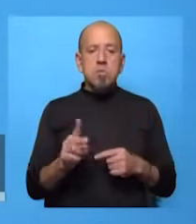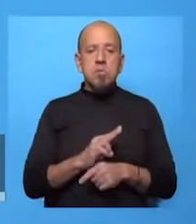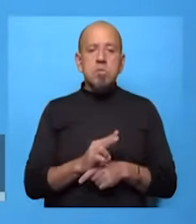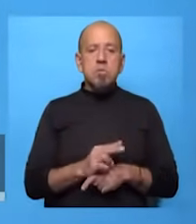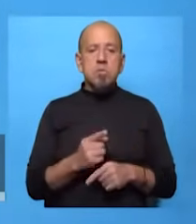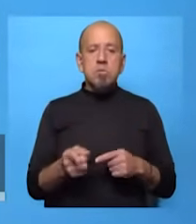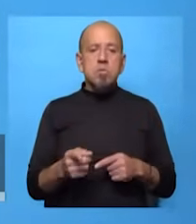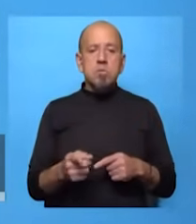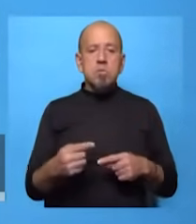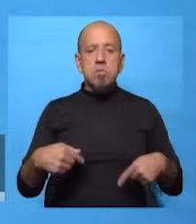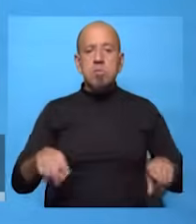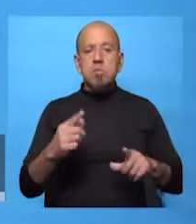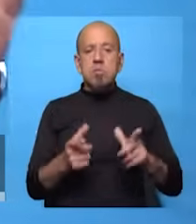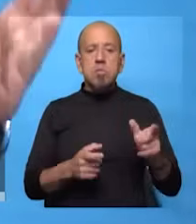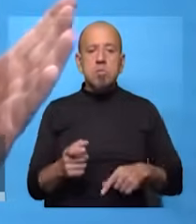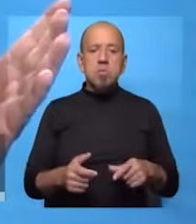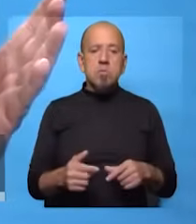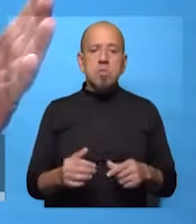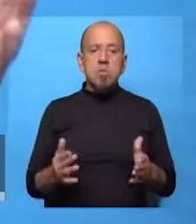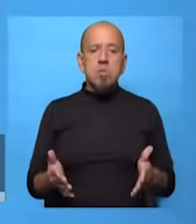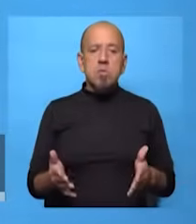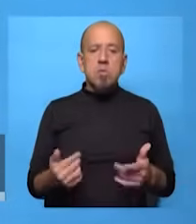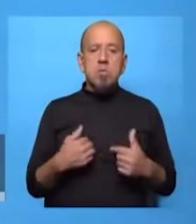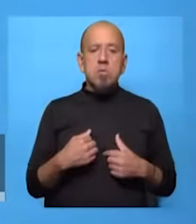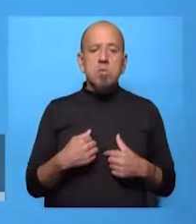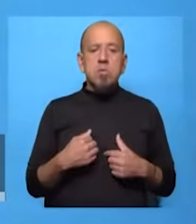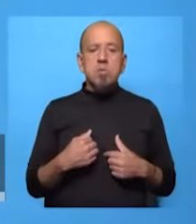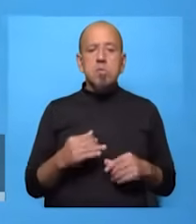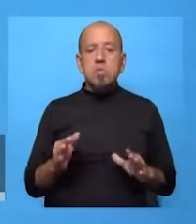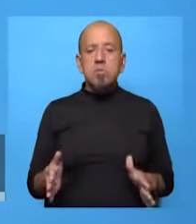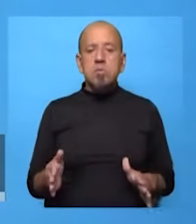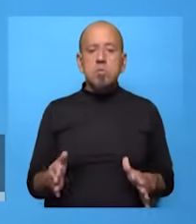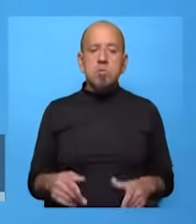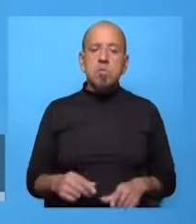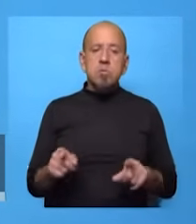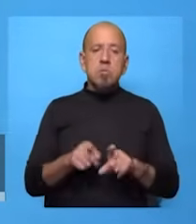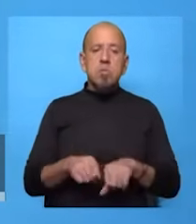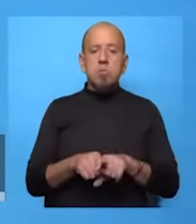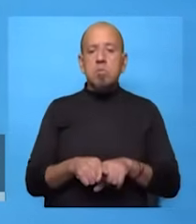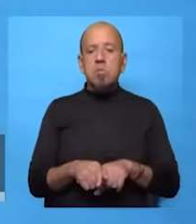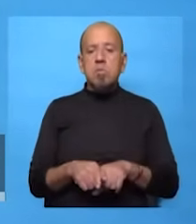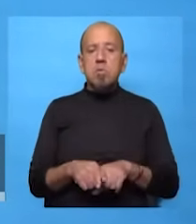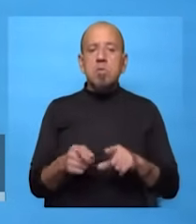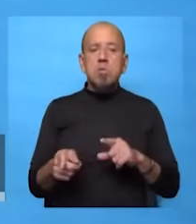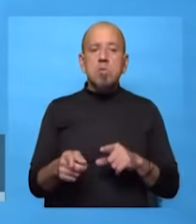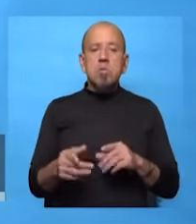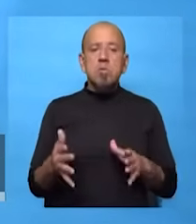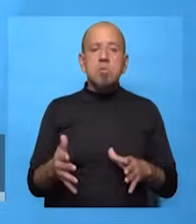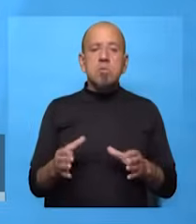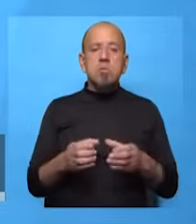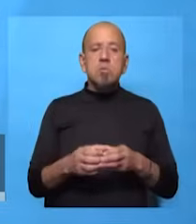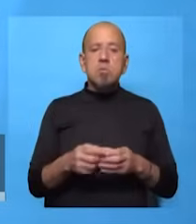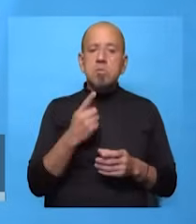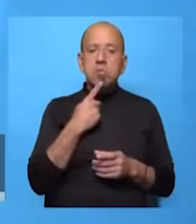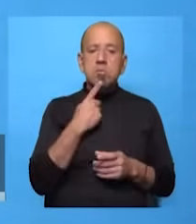definitiva a esa población así que nosotros no nos corrimos a ningún lado es decir estamos en el mismo lugar de siempre estamos somos una fuerza política